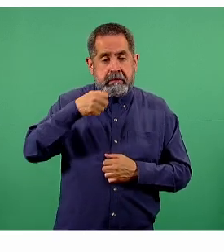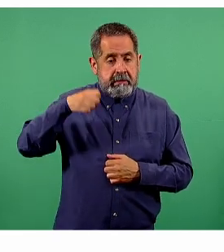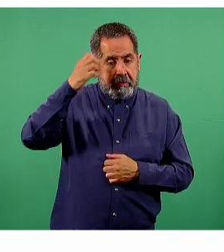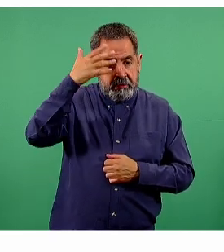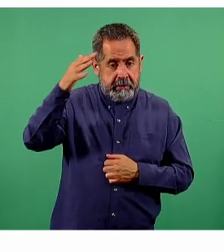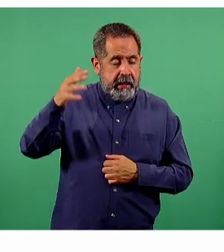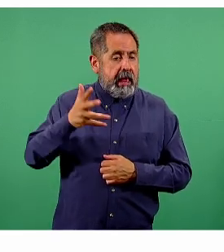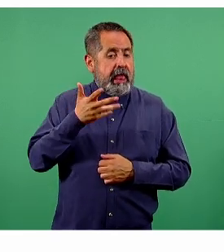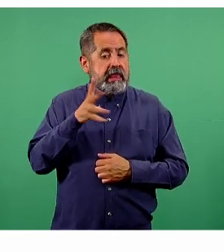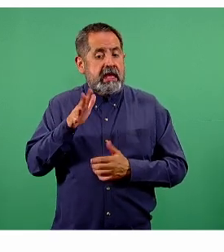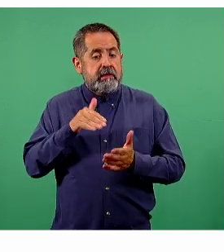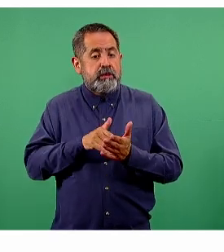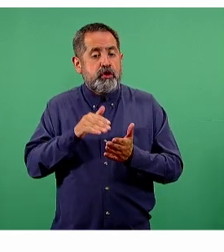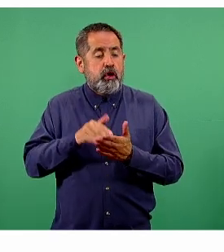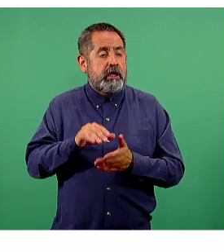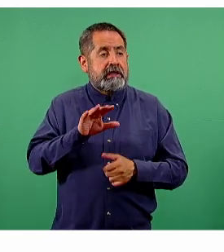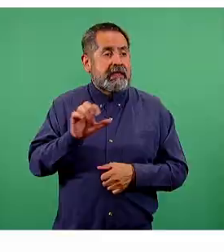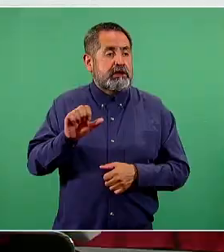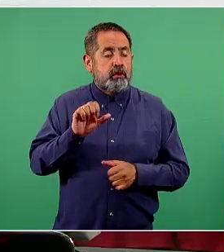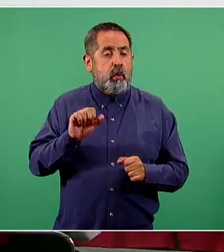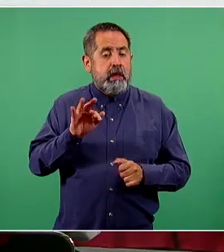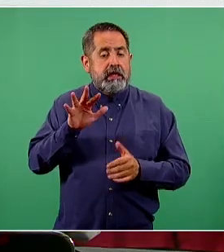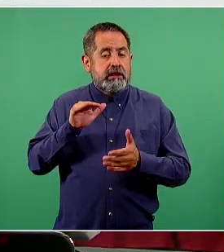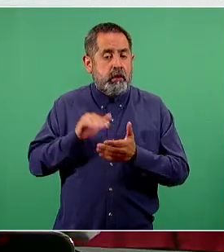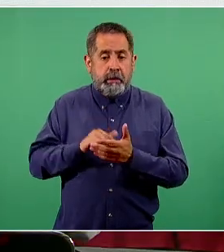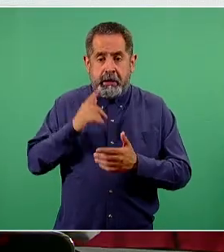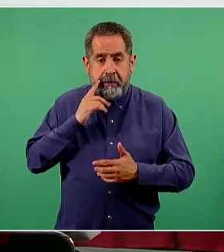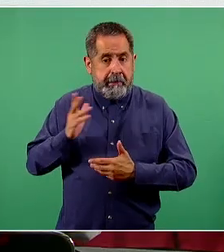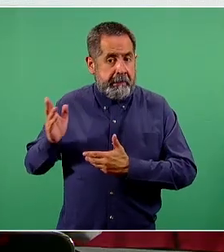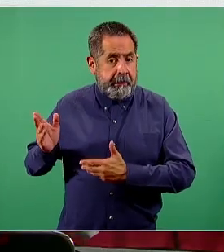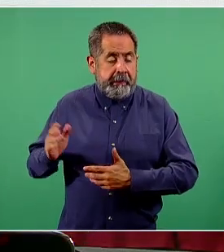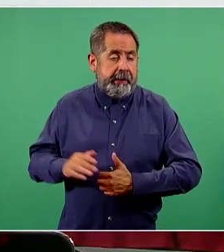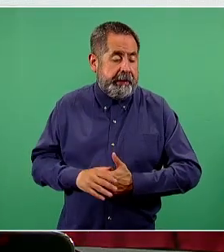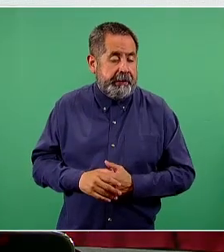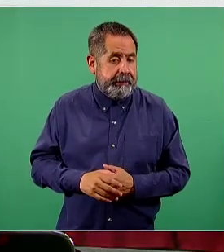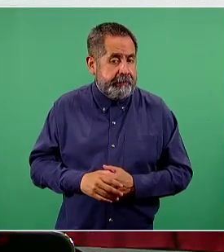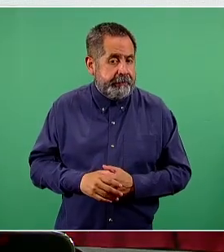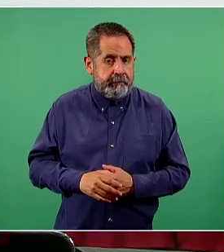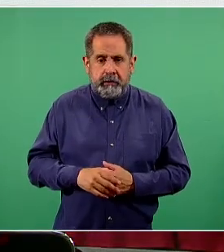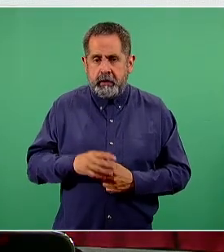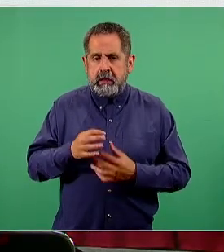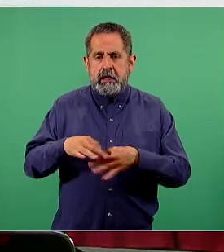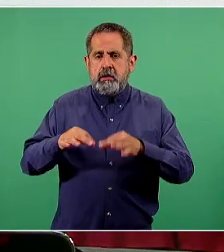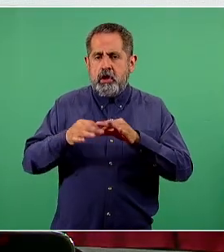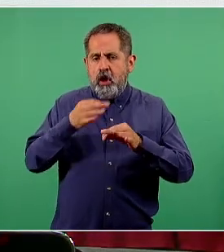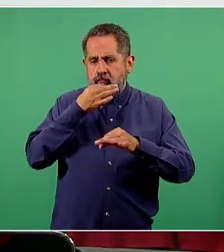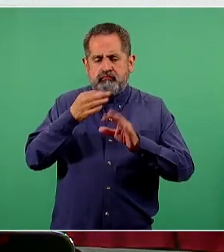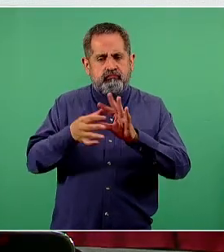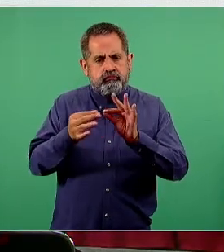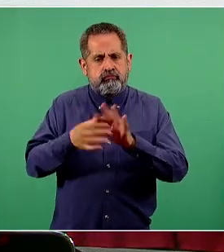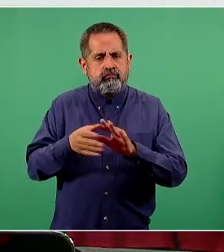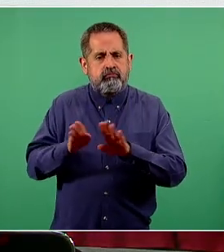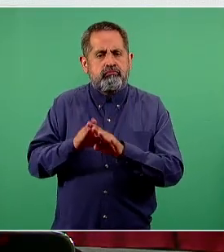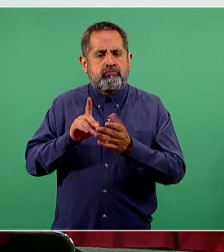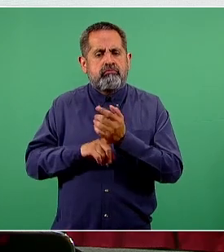10.645.010 personas adultas mayores. Aquí también es importante visualizar que